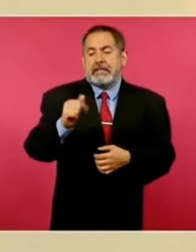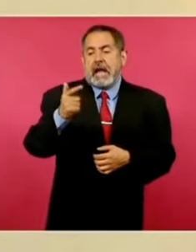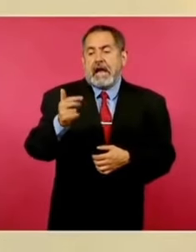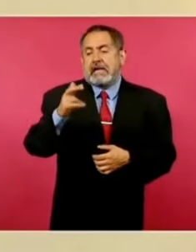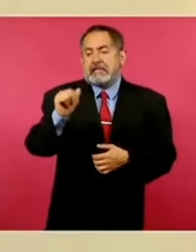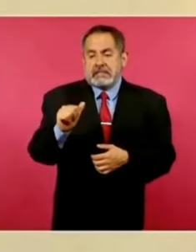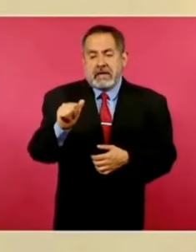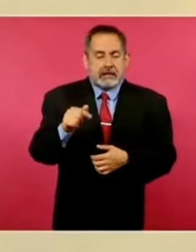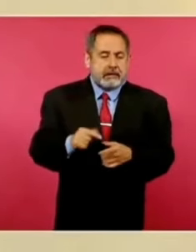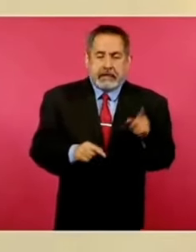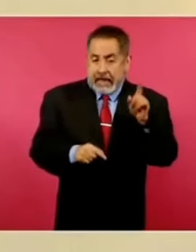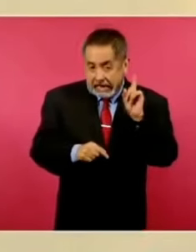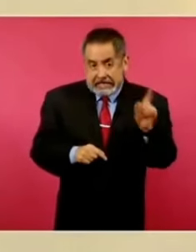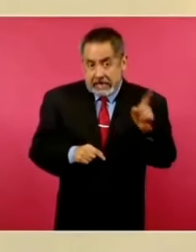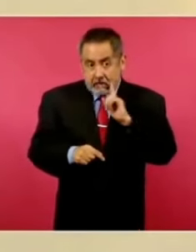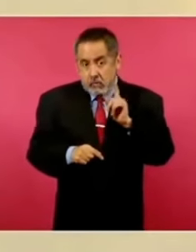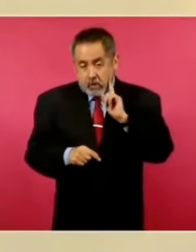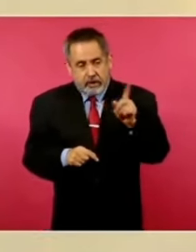Rodríguez